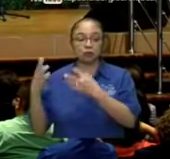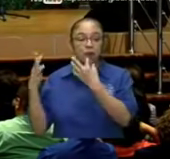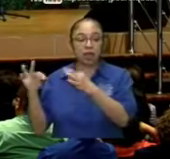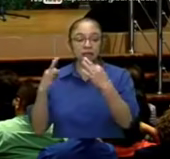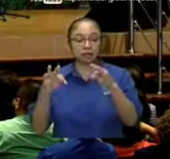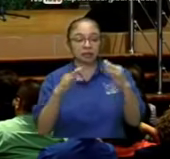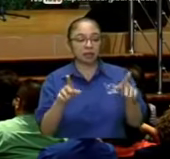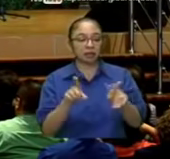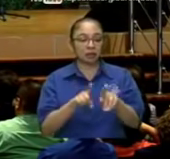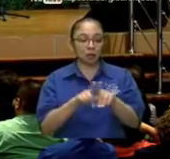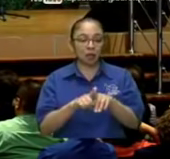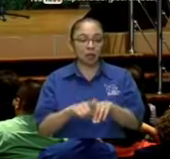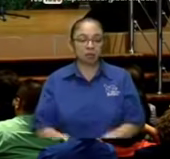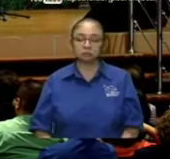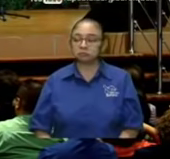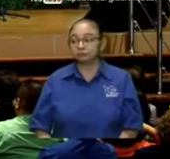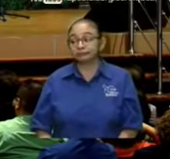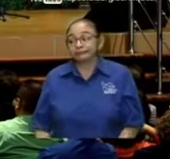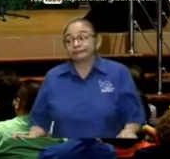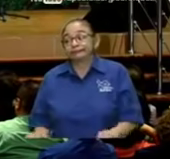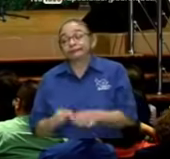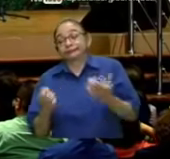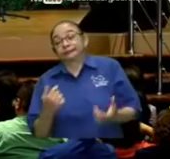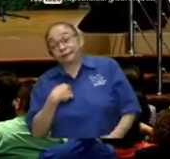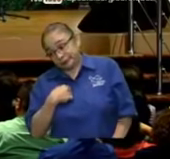¿Y usted qué hizo?